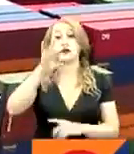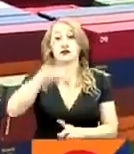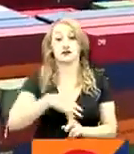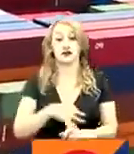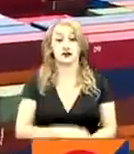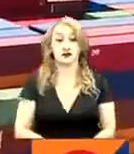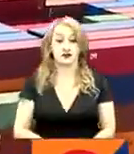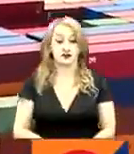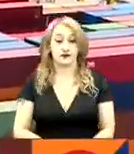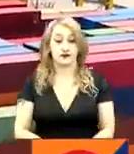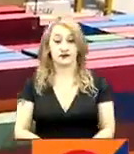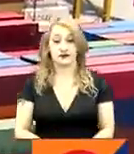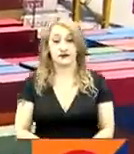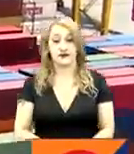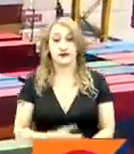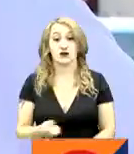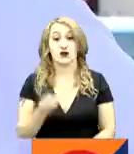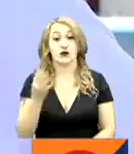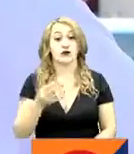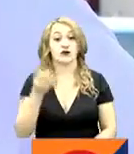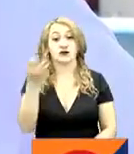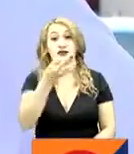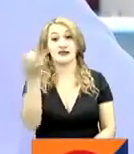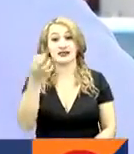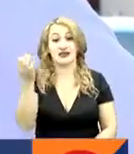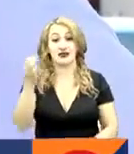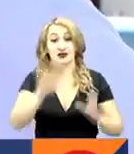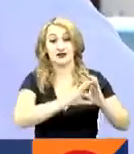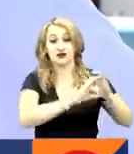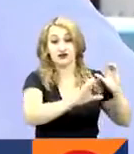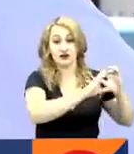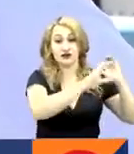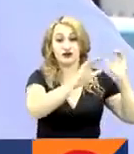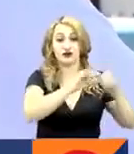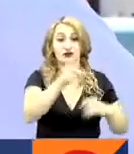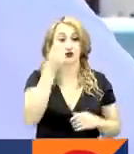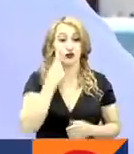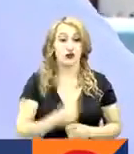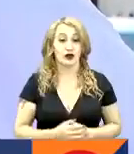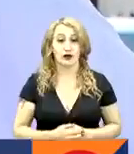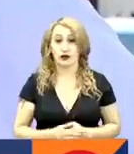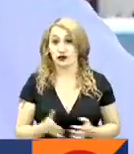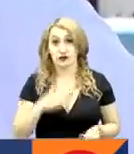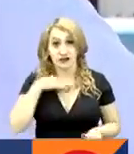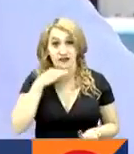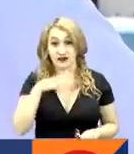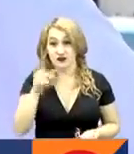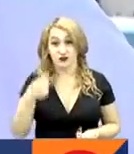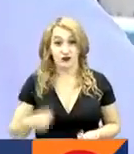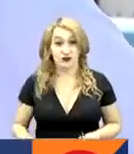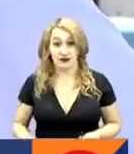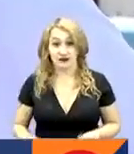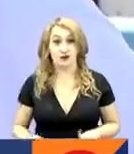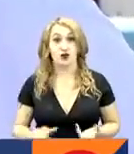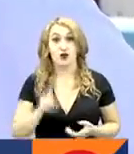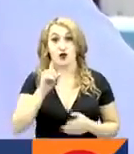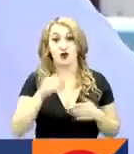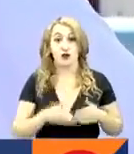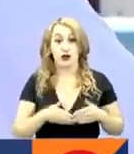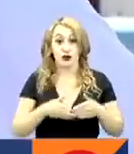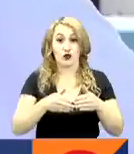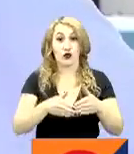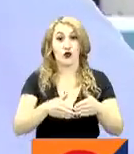salen aproximadamente unos 300 contenedores diarios pero no es suficiente no es suficiente porque un solo barco que llega